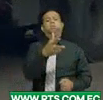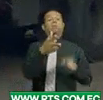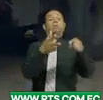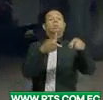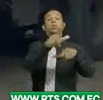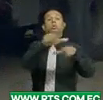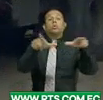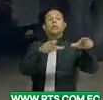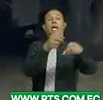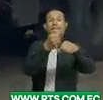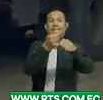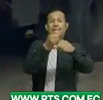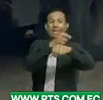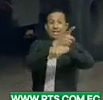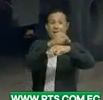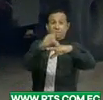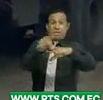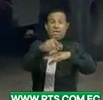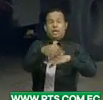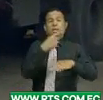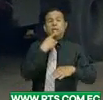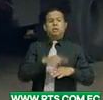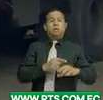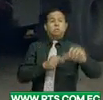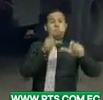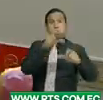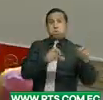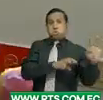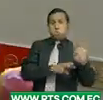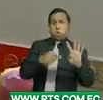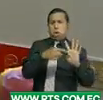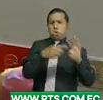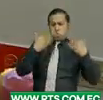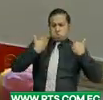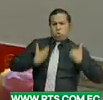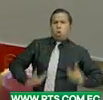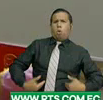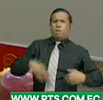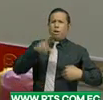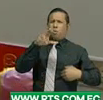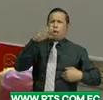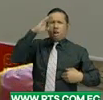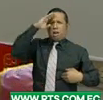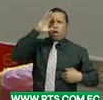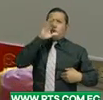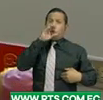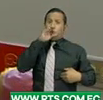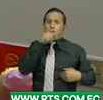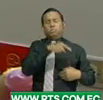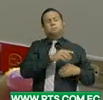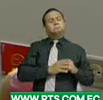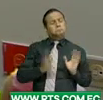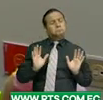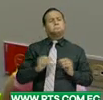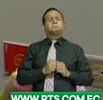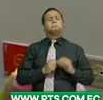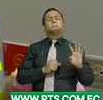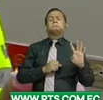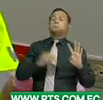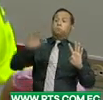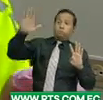por personas disfrazadas como agentes de tránsito. Entonces, en ese control, mientras supuestamente hay la revisión,